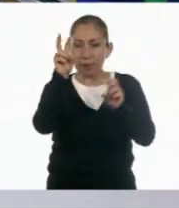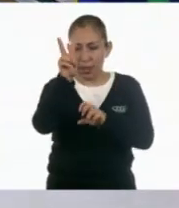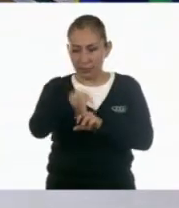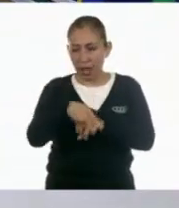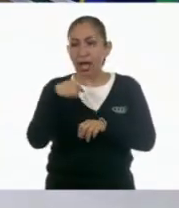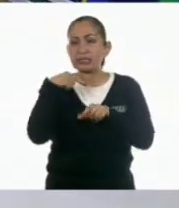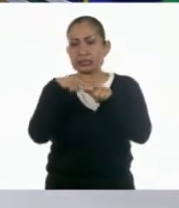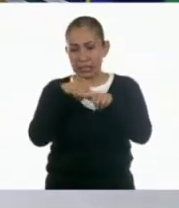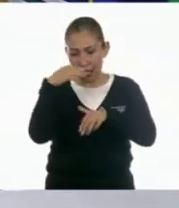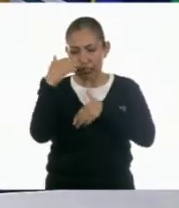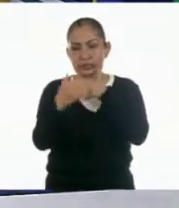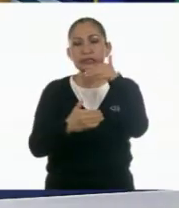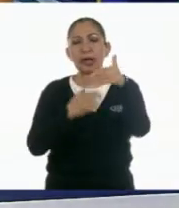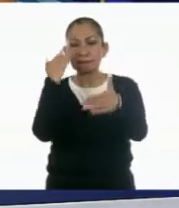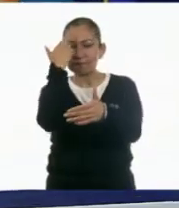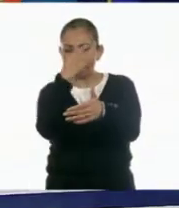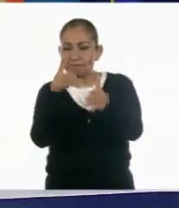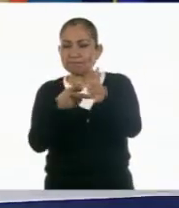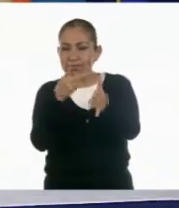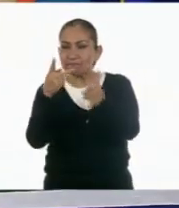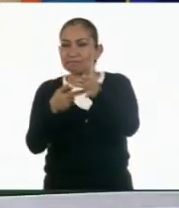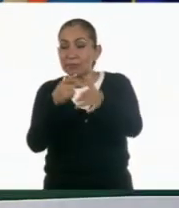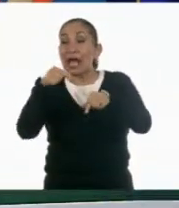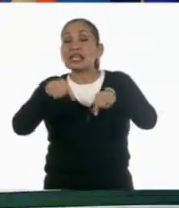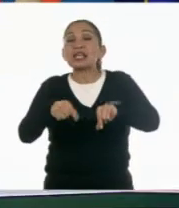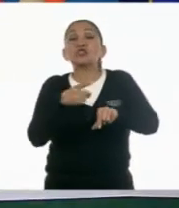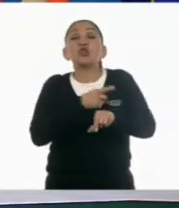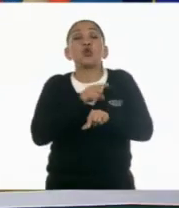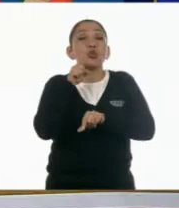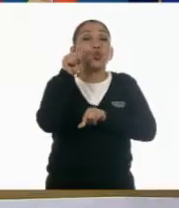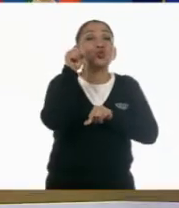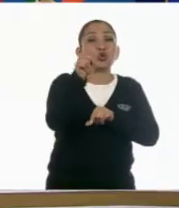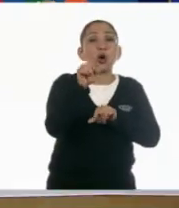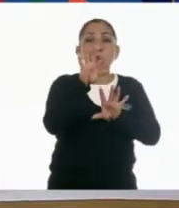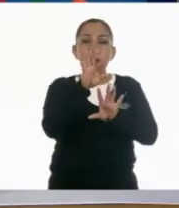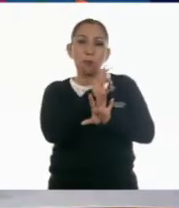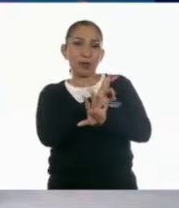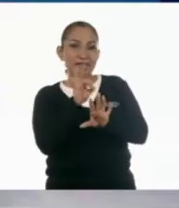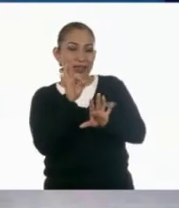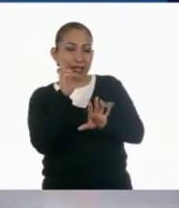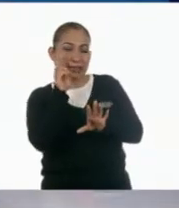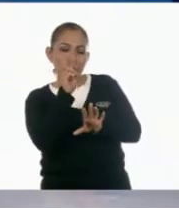que lo vamos a seguir revisando. Aquí es para que tú tengas